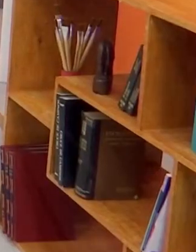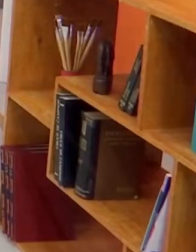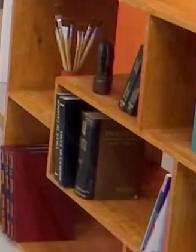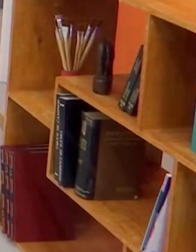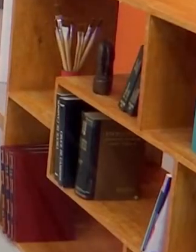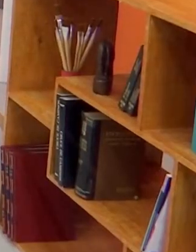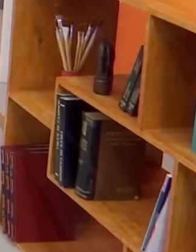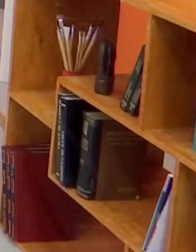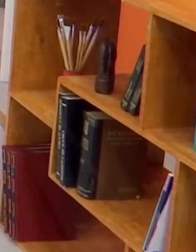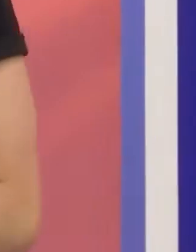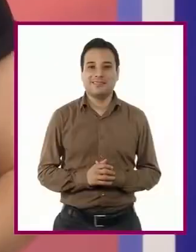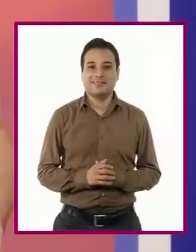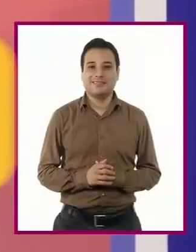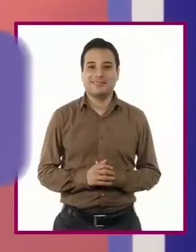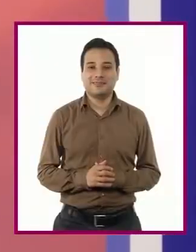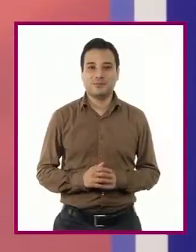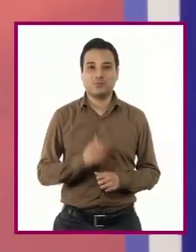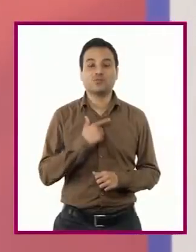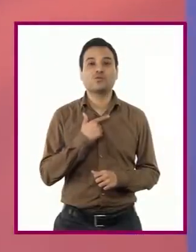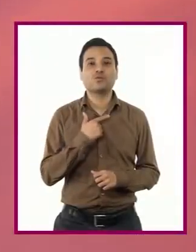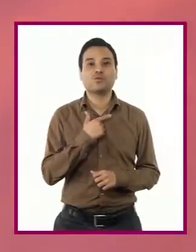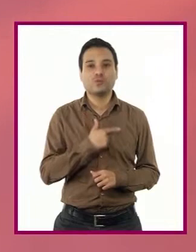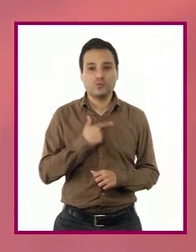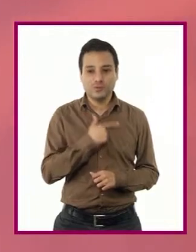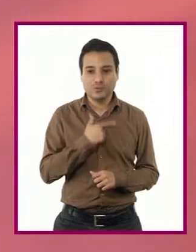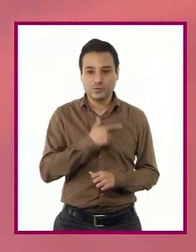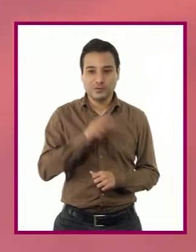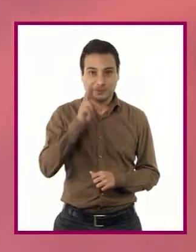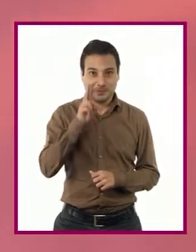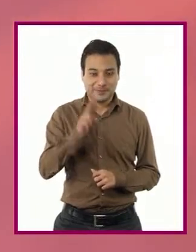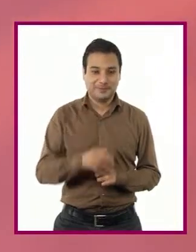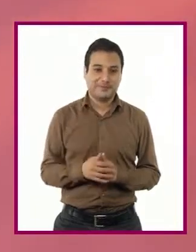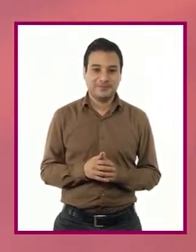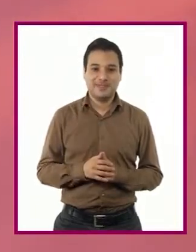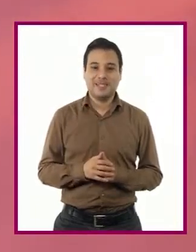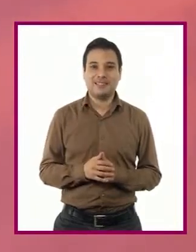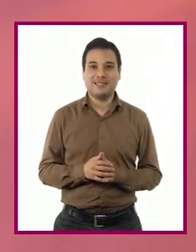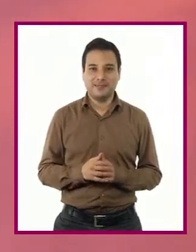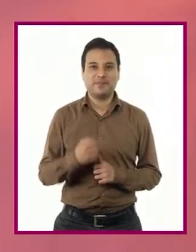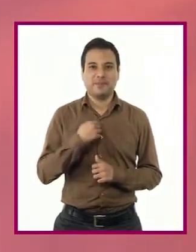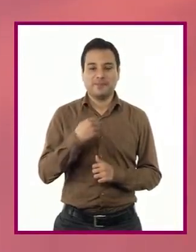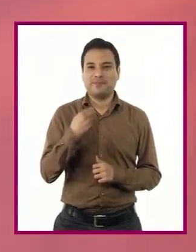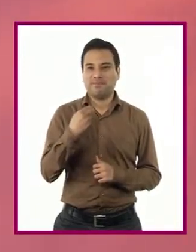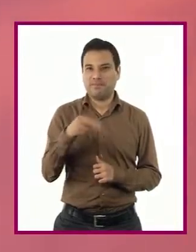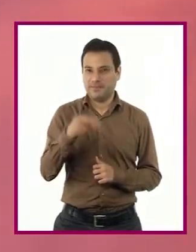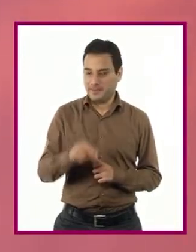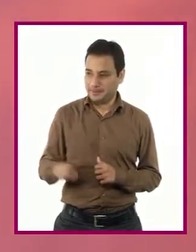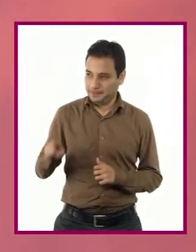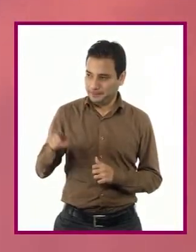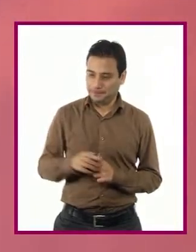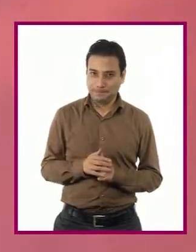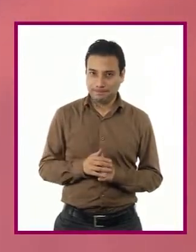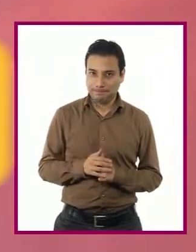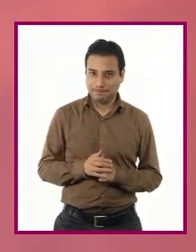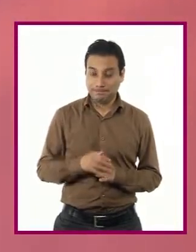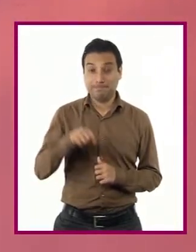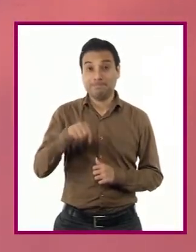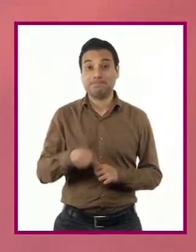Qué gusto encontrarnos por aquí de nuevo. Soy Enrique Rodal y les doy la bienvenida a las alumnas y alumnos de lengua materna de segundo grado de